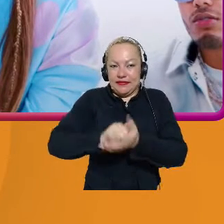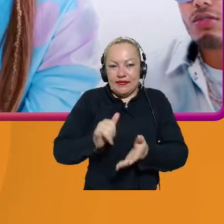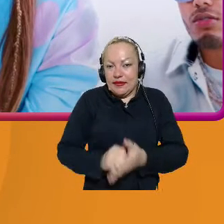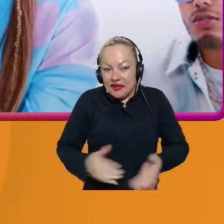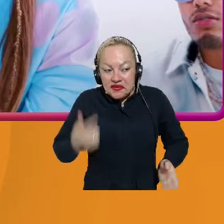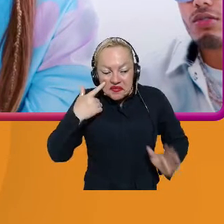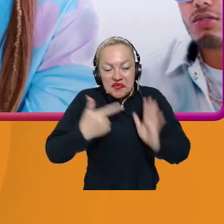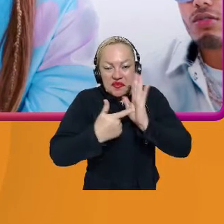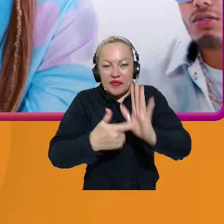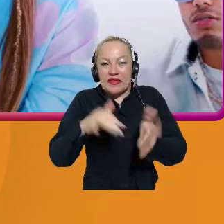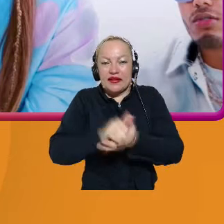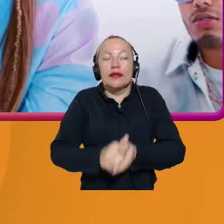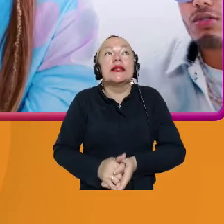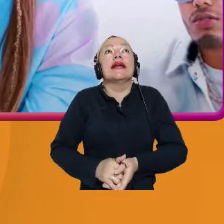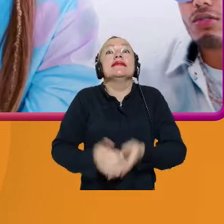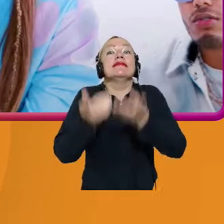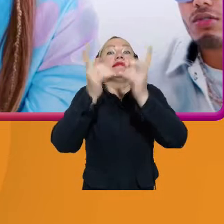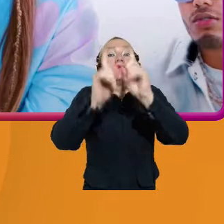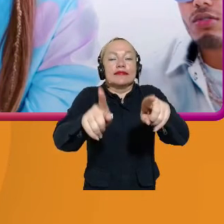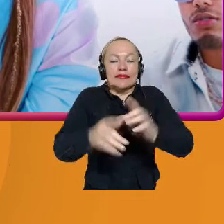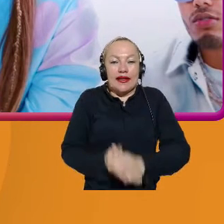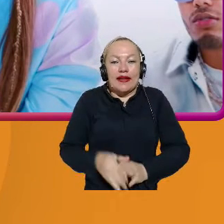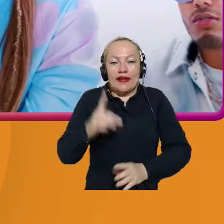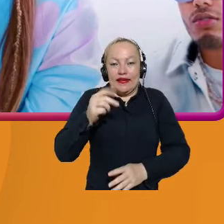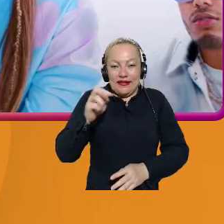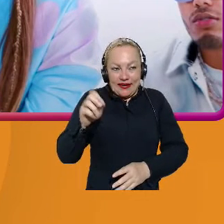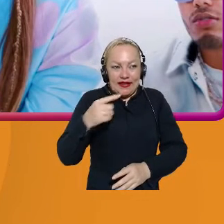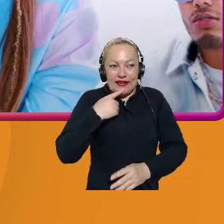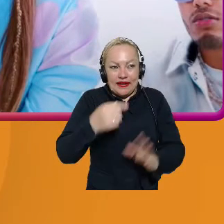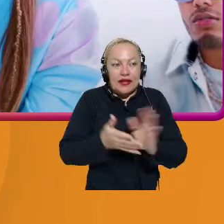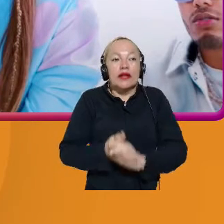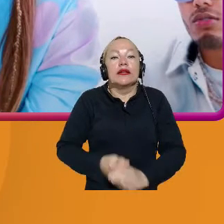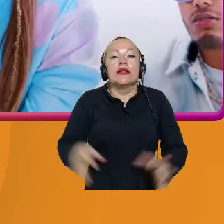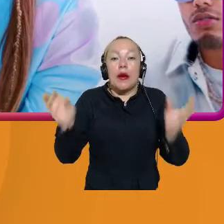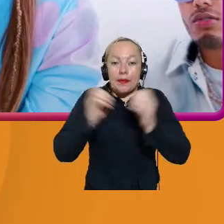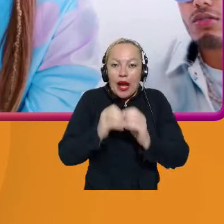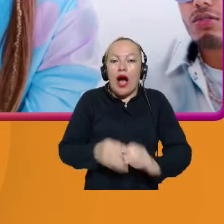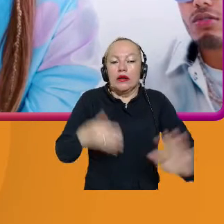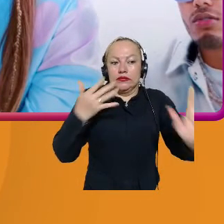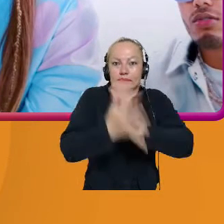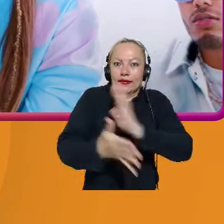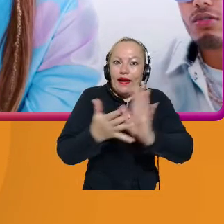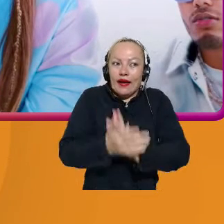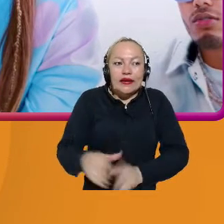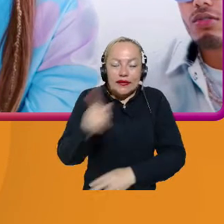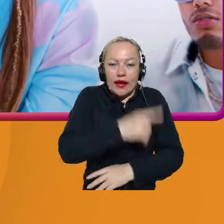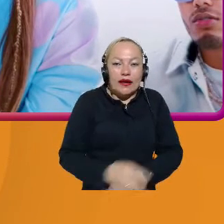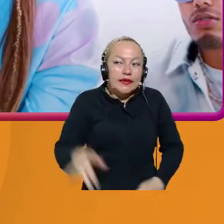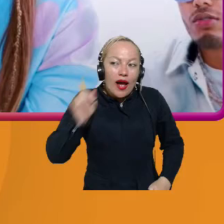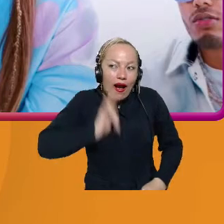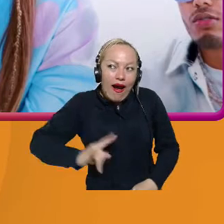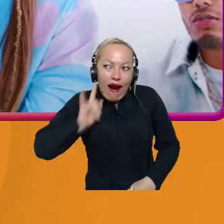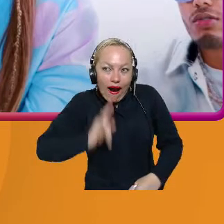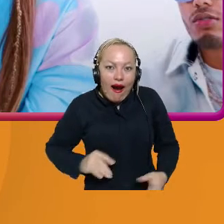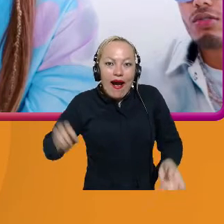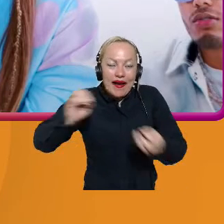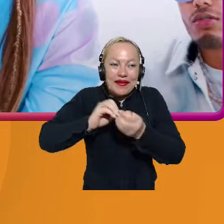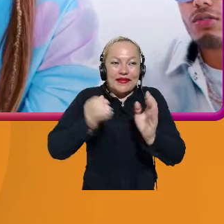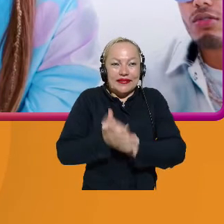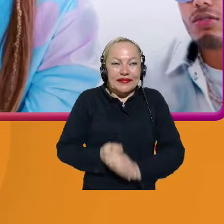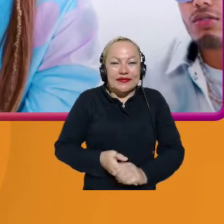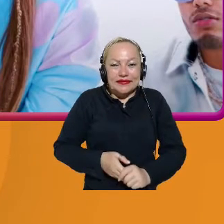vigentes. Incluso Daddy Yankee aún sigue pegando muchísimo. Muy fuerte, mira hace poquito cuando sacaba su...